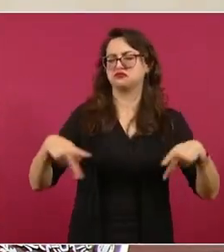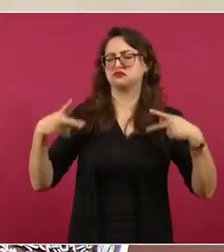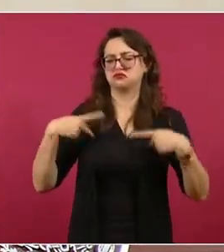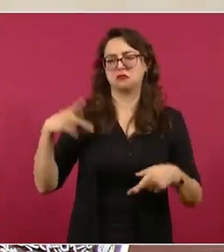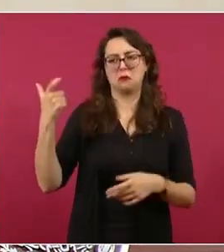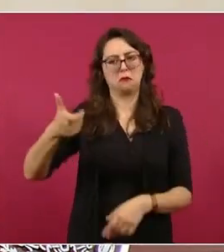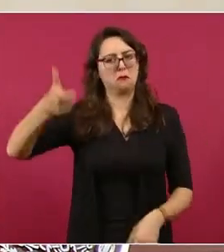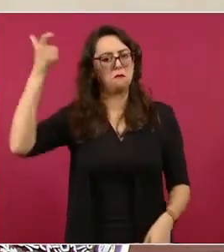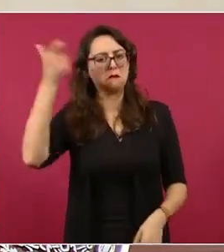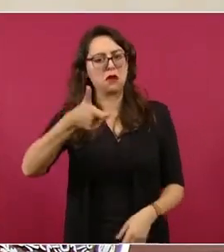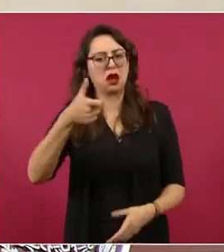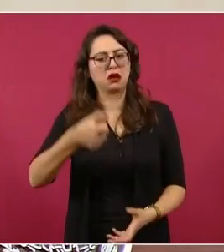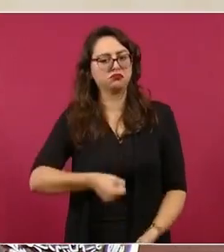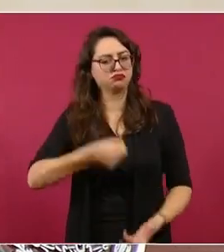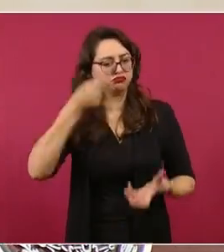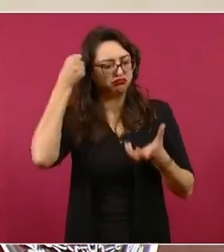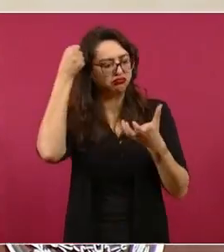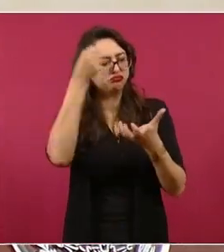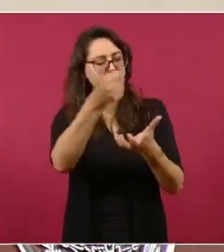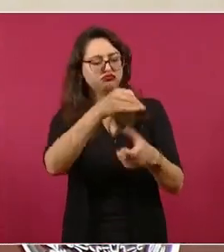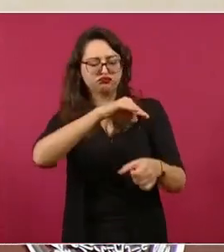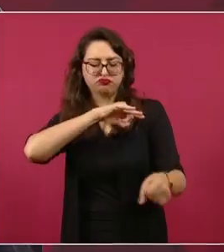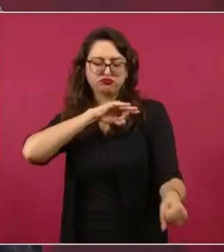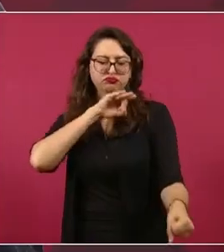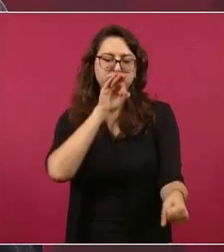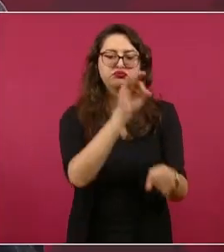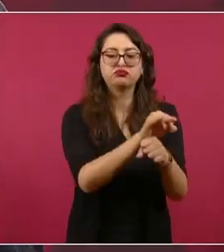informó que nos iba a costar el rescate